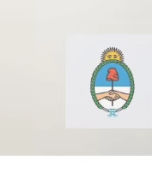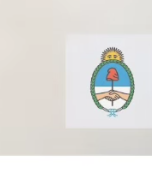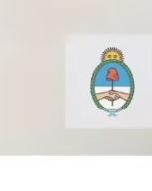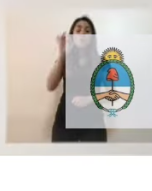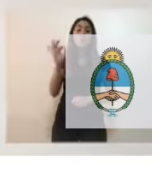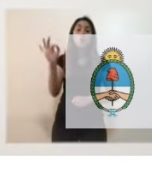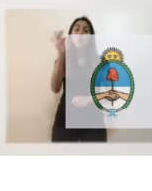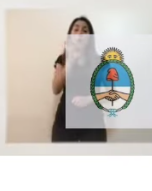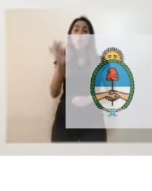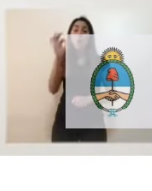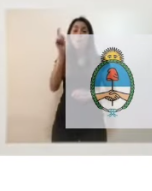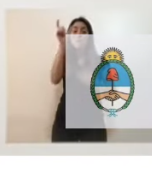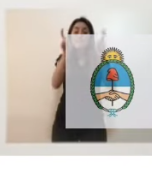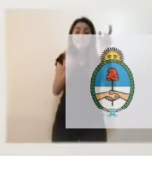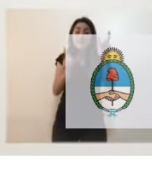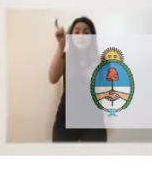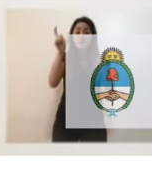A lo sumo,